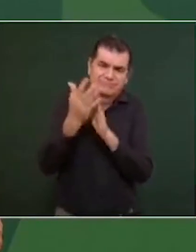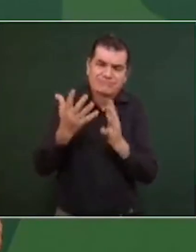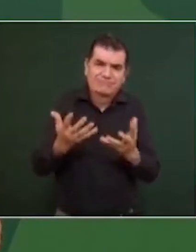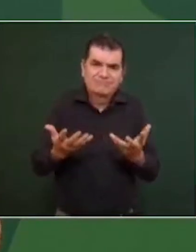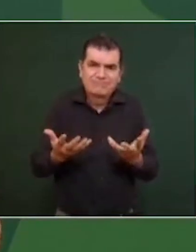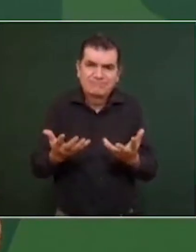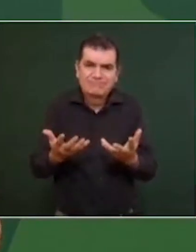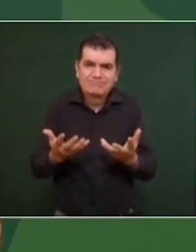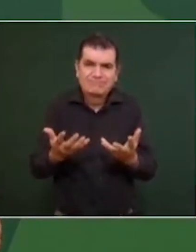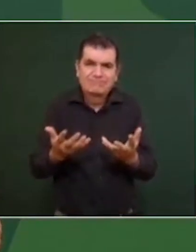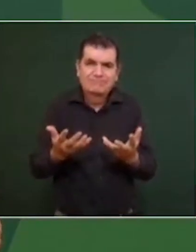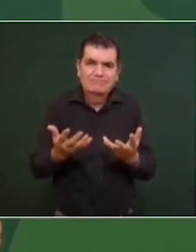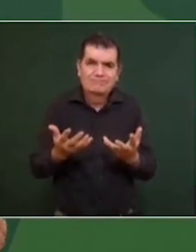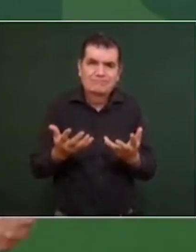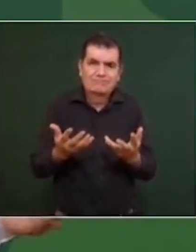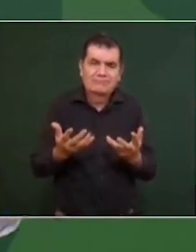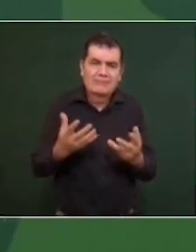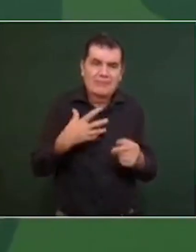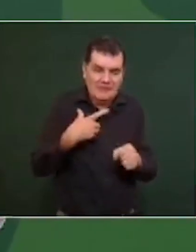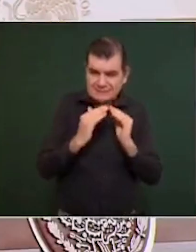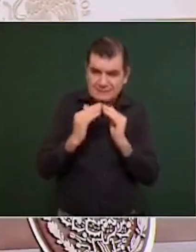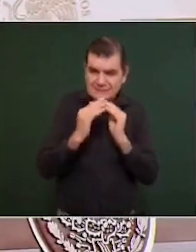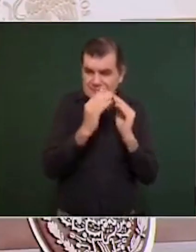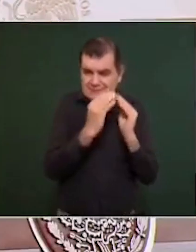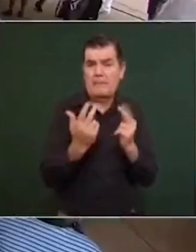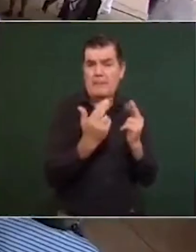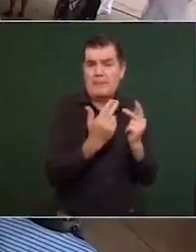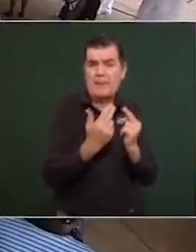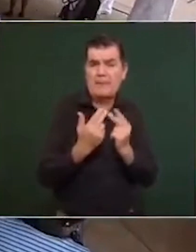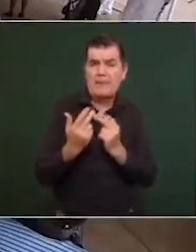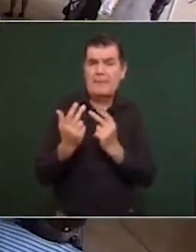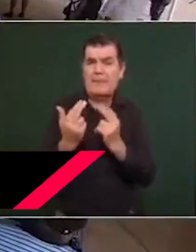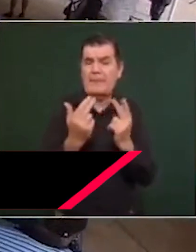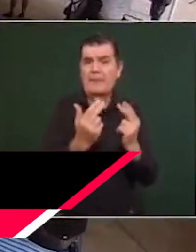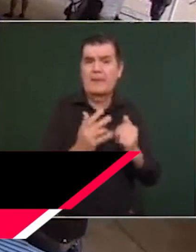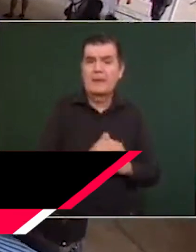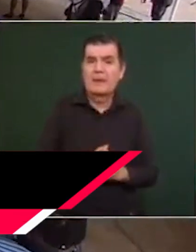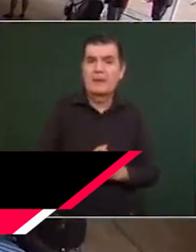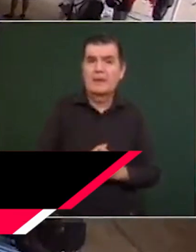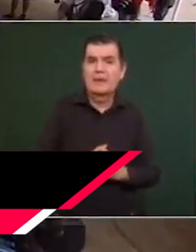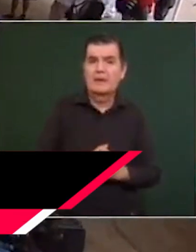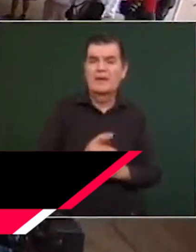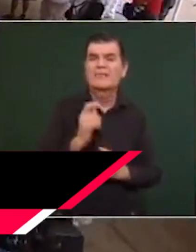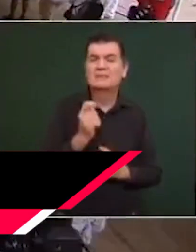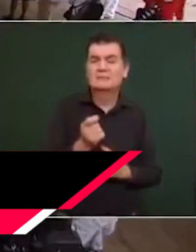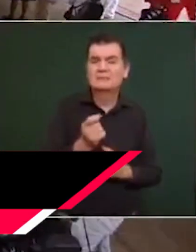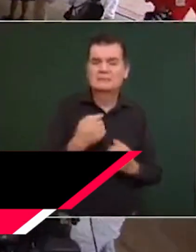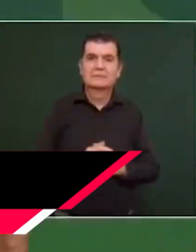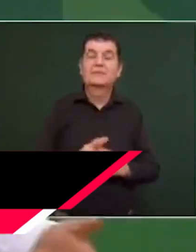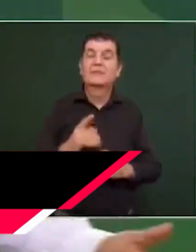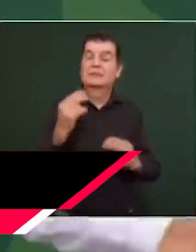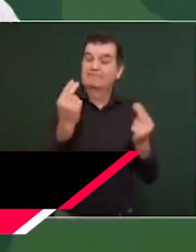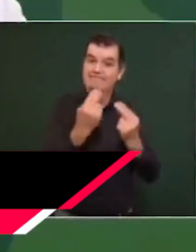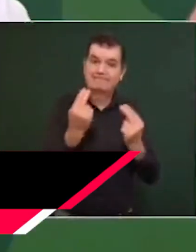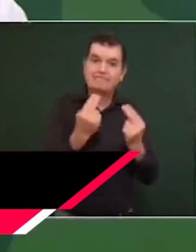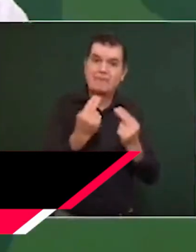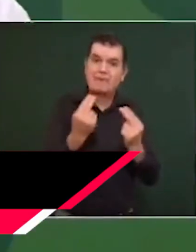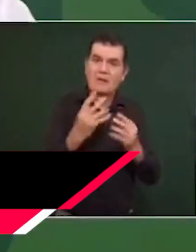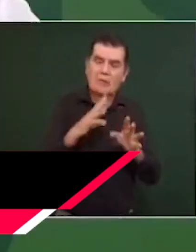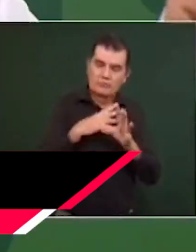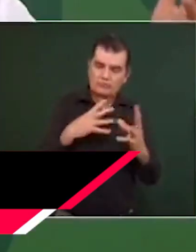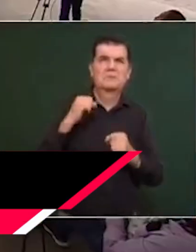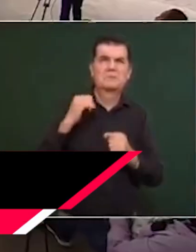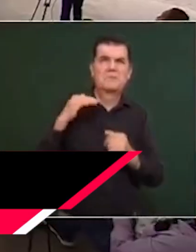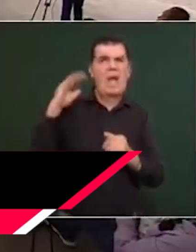directo. La reconstrucción de 2.500 viviendas se tiene que hacer con la